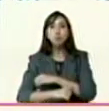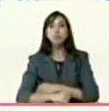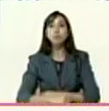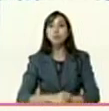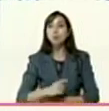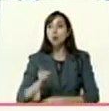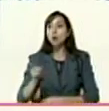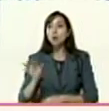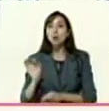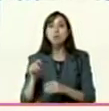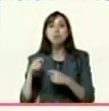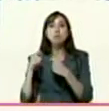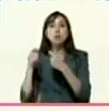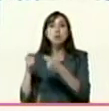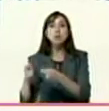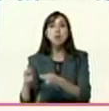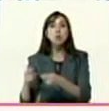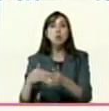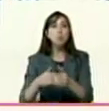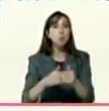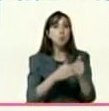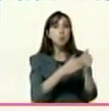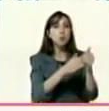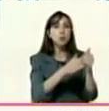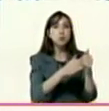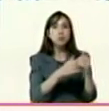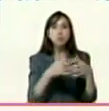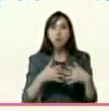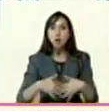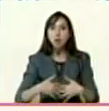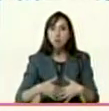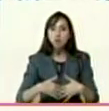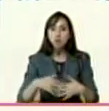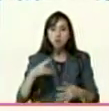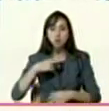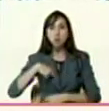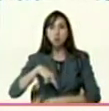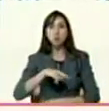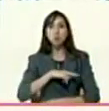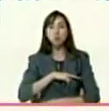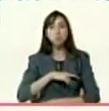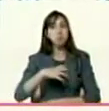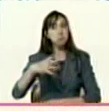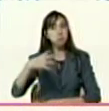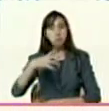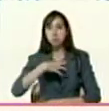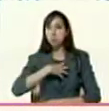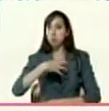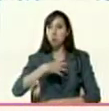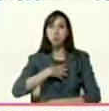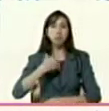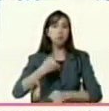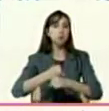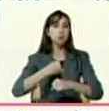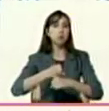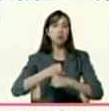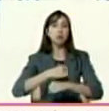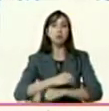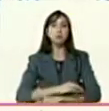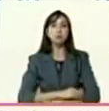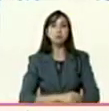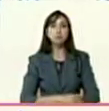empresa de todos los venezolanos, estando ya inhabilitado desde hace cierto tiempo.